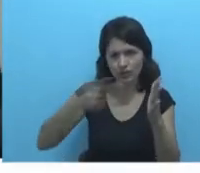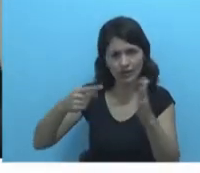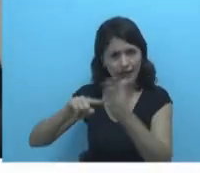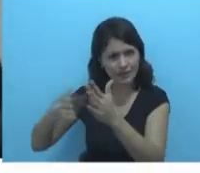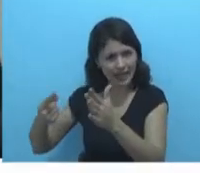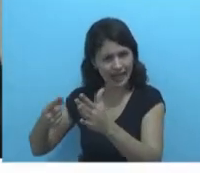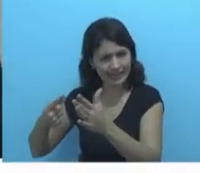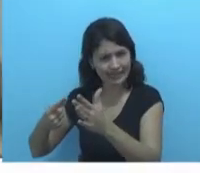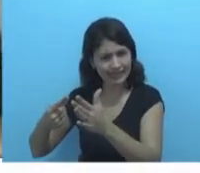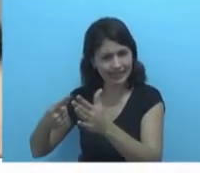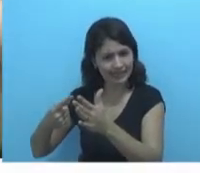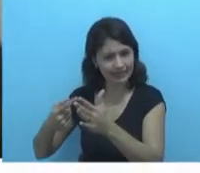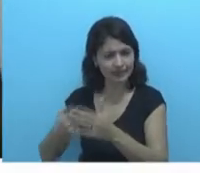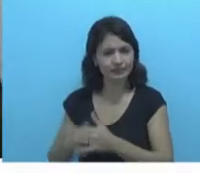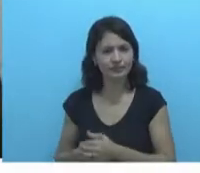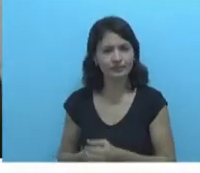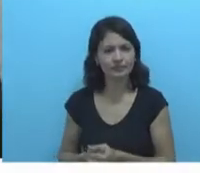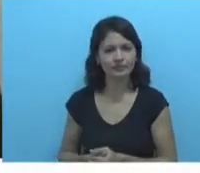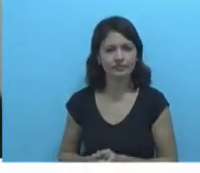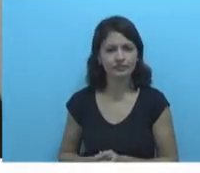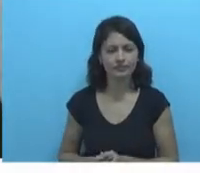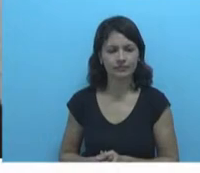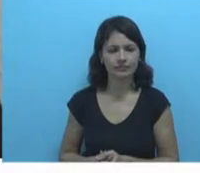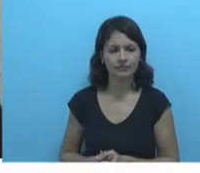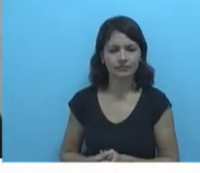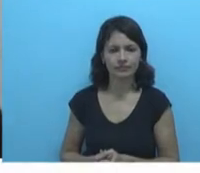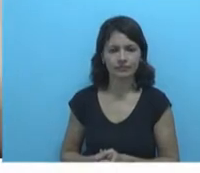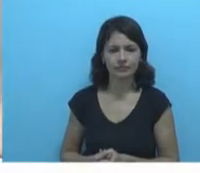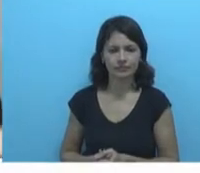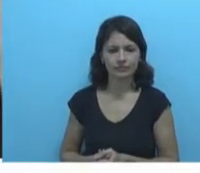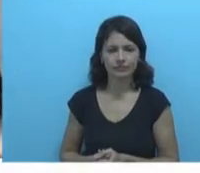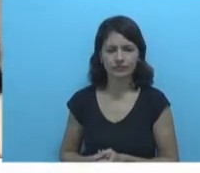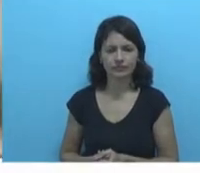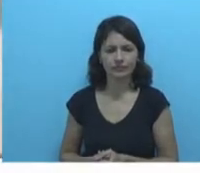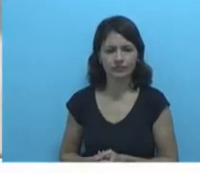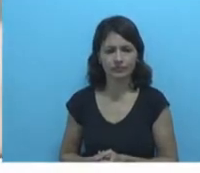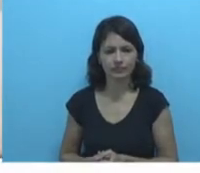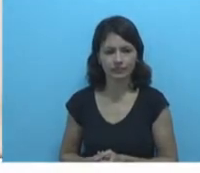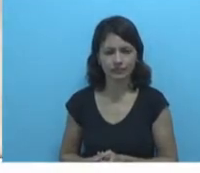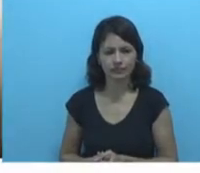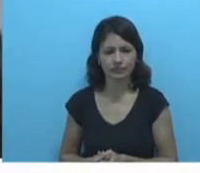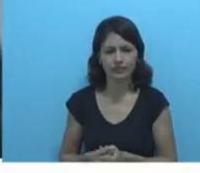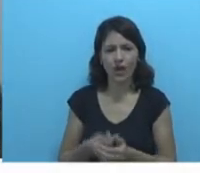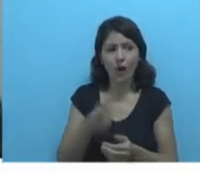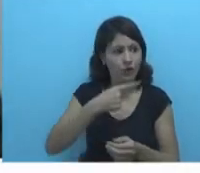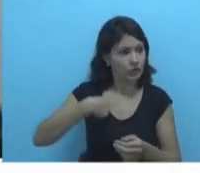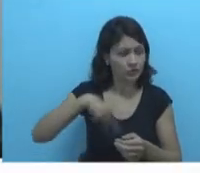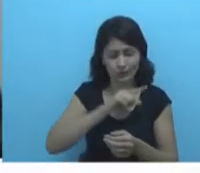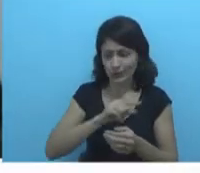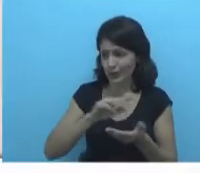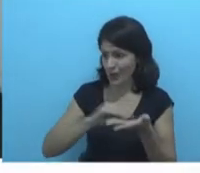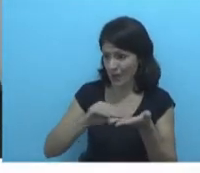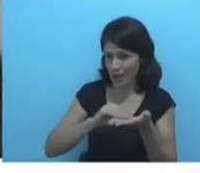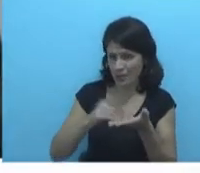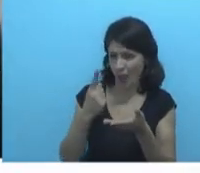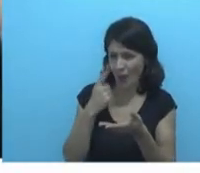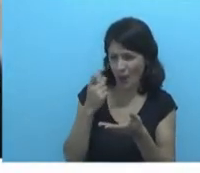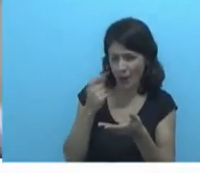incluso con buen ojo ha sido la ciudad de Rosario, pero que nosotros no hemos regulado, justamente para